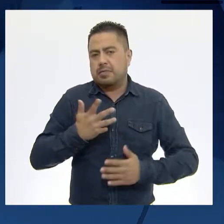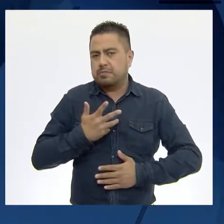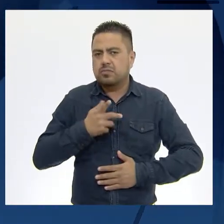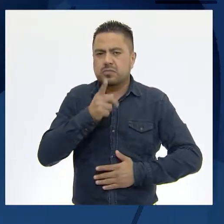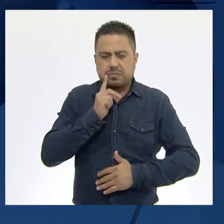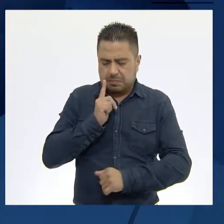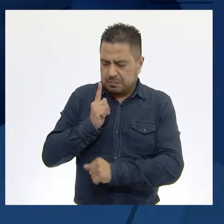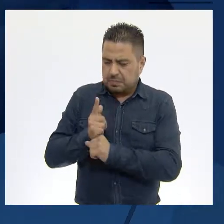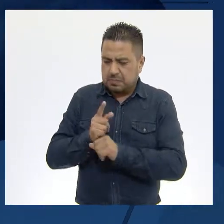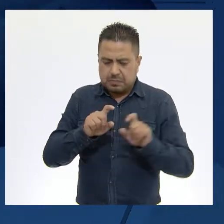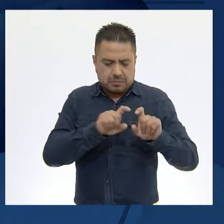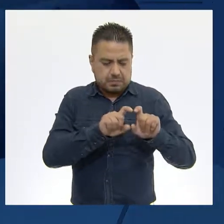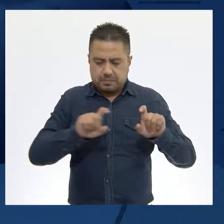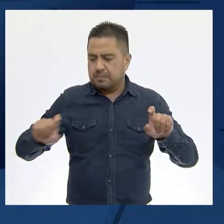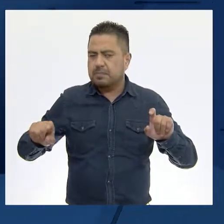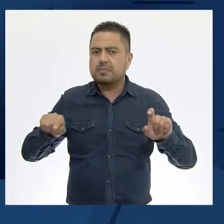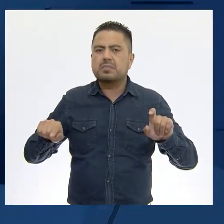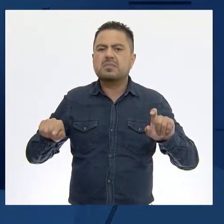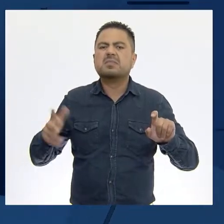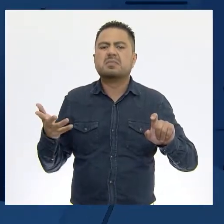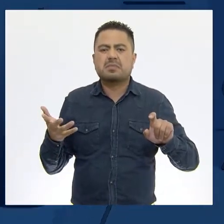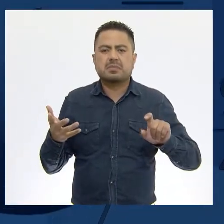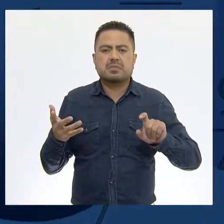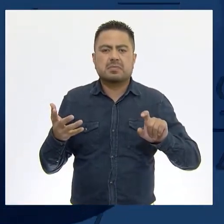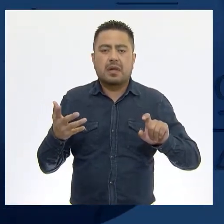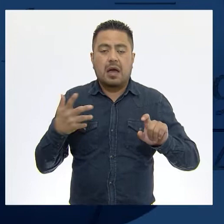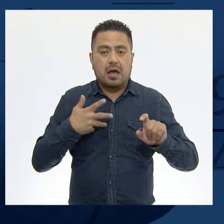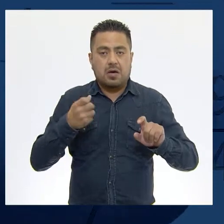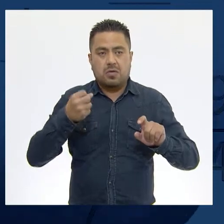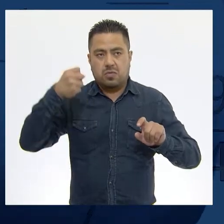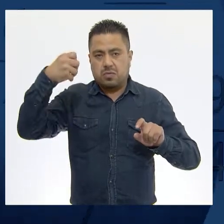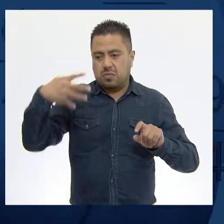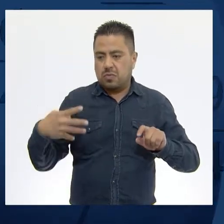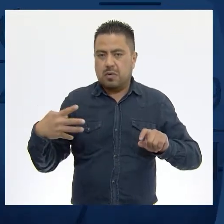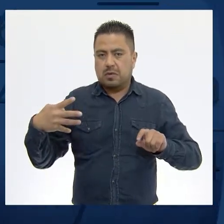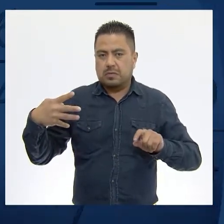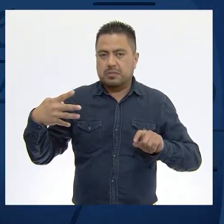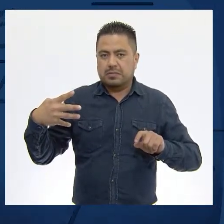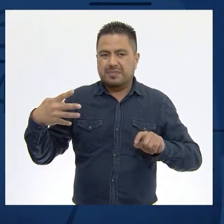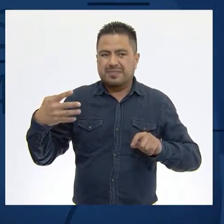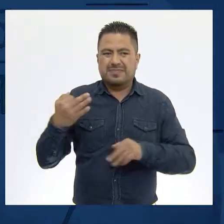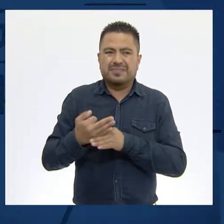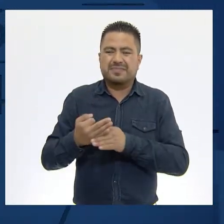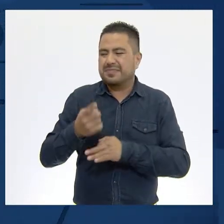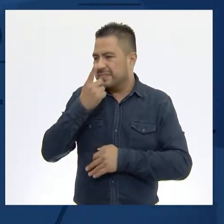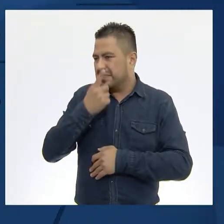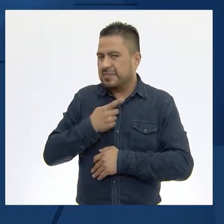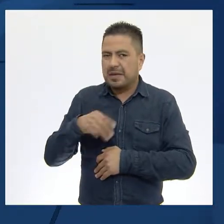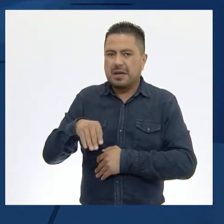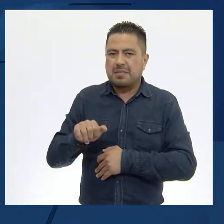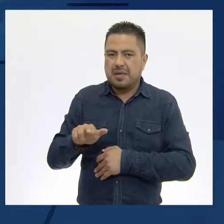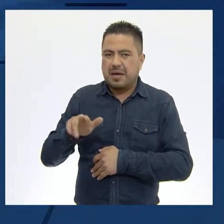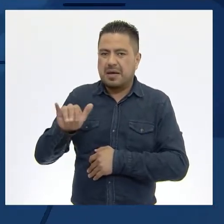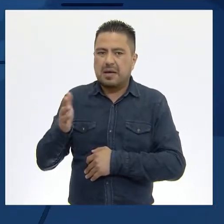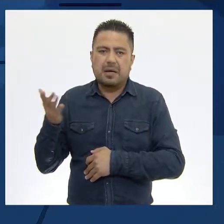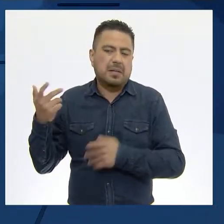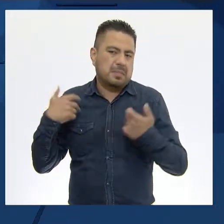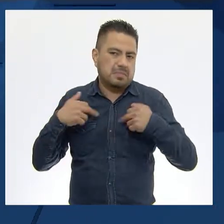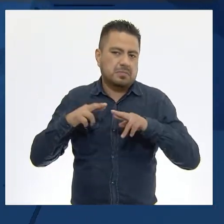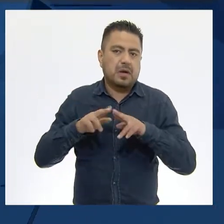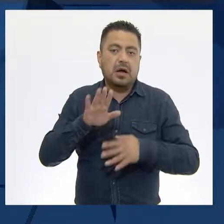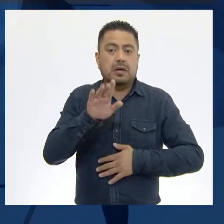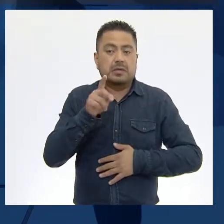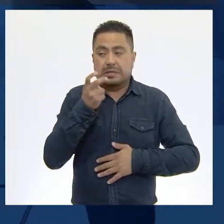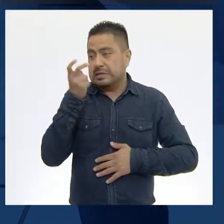¿Qué observan en las rectas? Pues hay 4, así como bien nos dijo María. Ahora, en ellas, si se